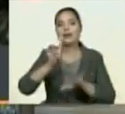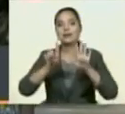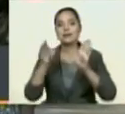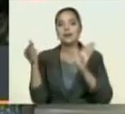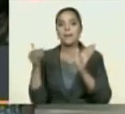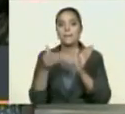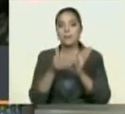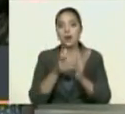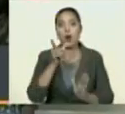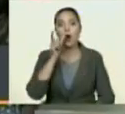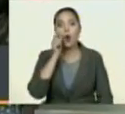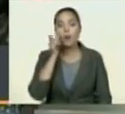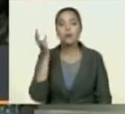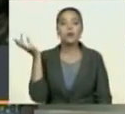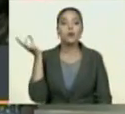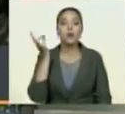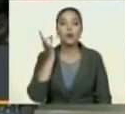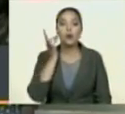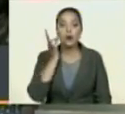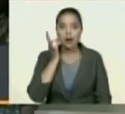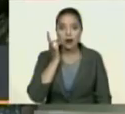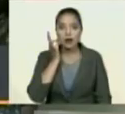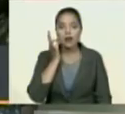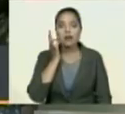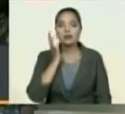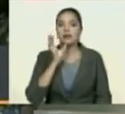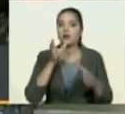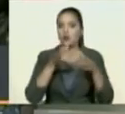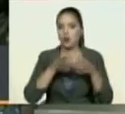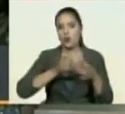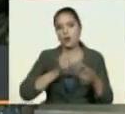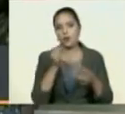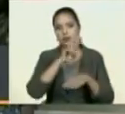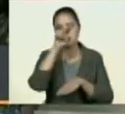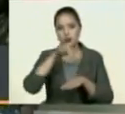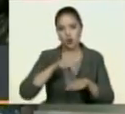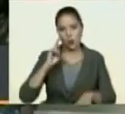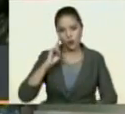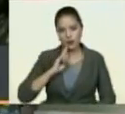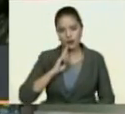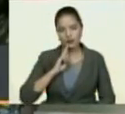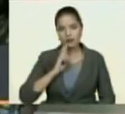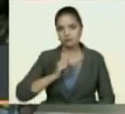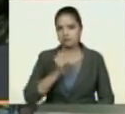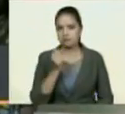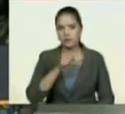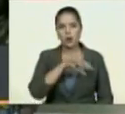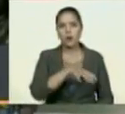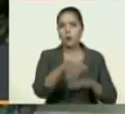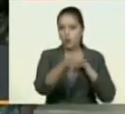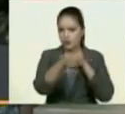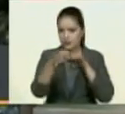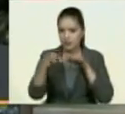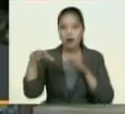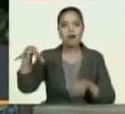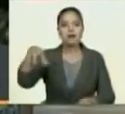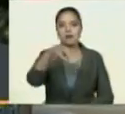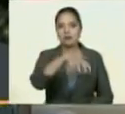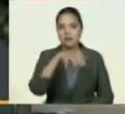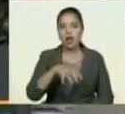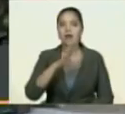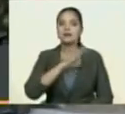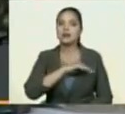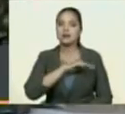146.000 hombres y mujeres del Cuerpo de Policía Nacional Bolivariana, de los cuerpos estatales municipales, 6